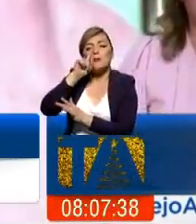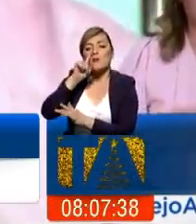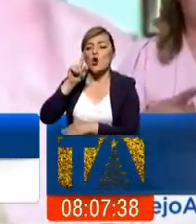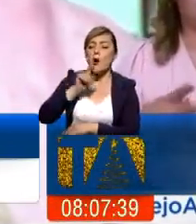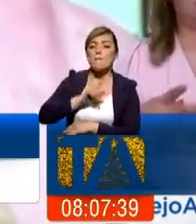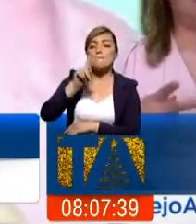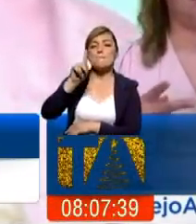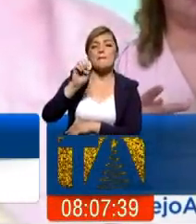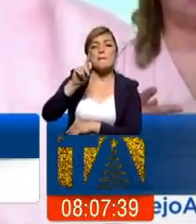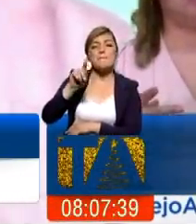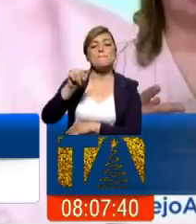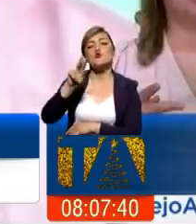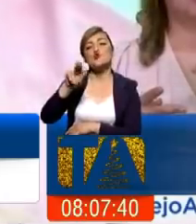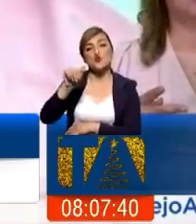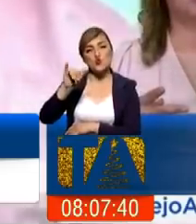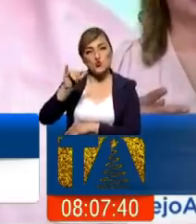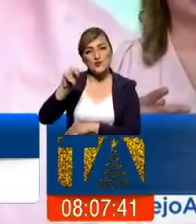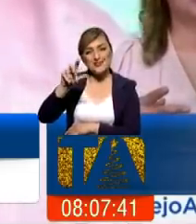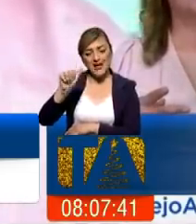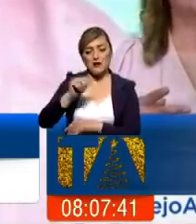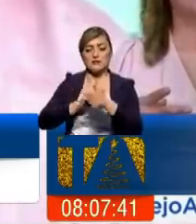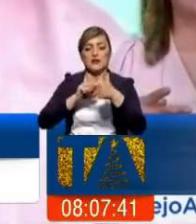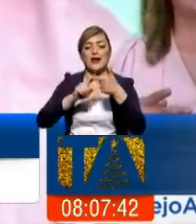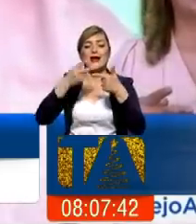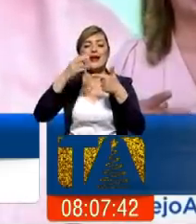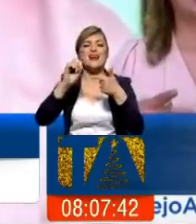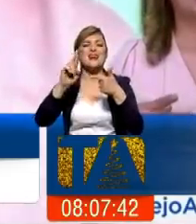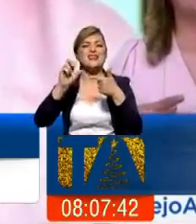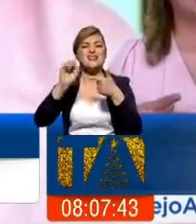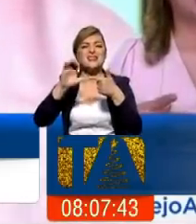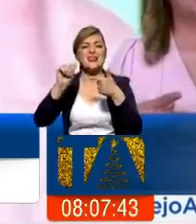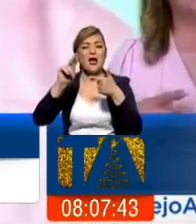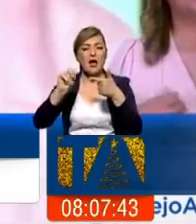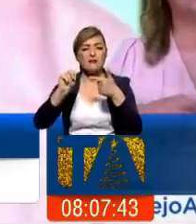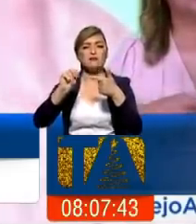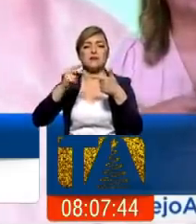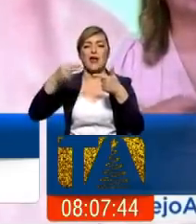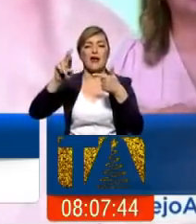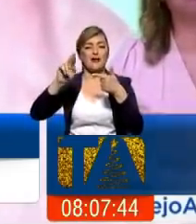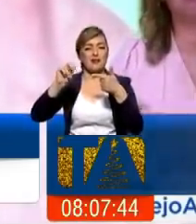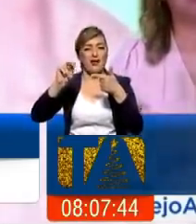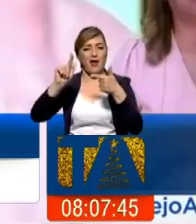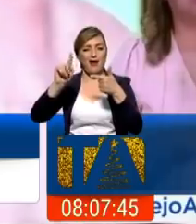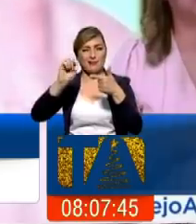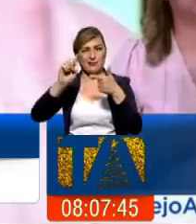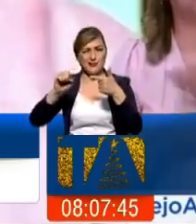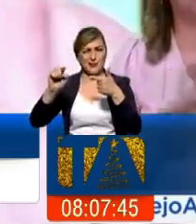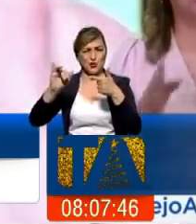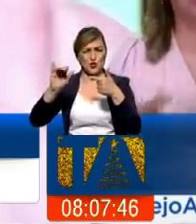señor Cristian Hernández Yunda, participaban e incluso daban disposiciones a